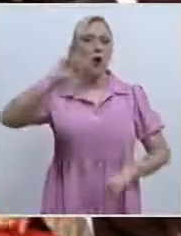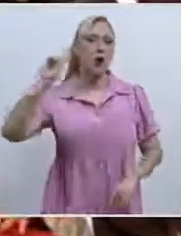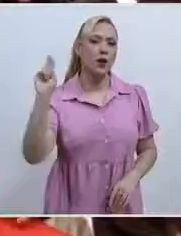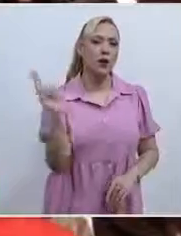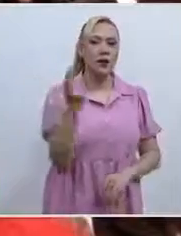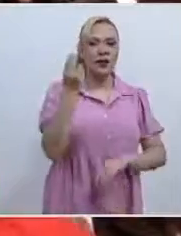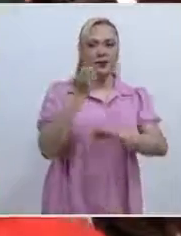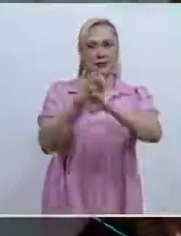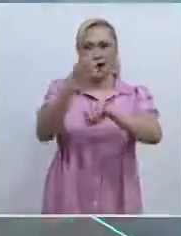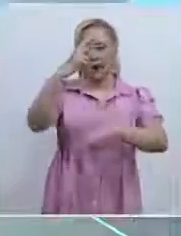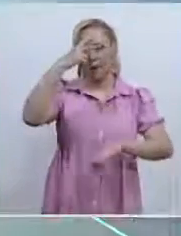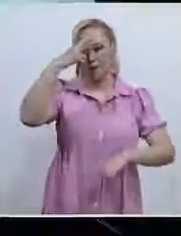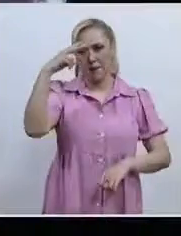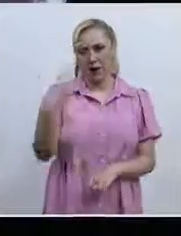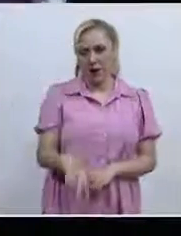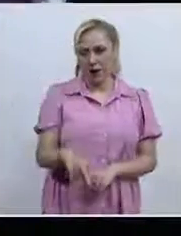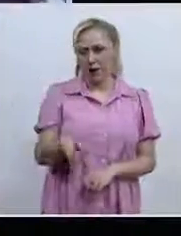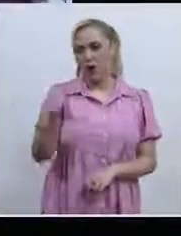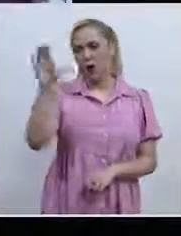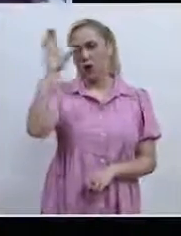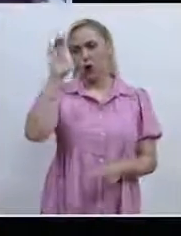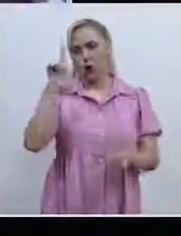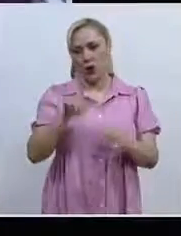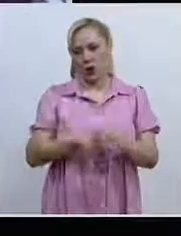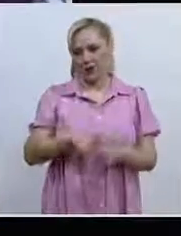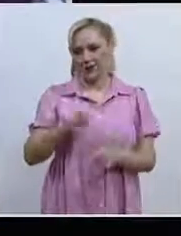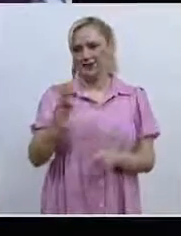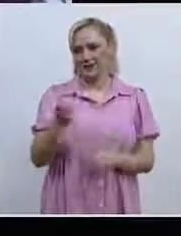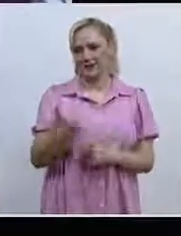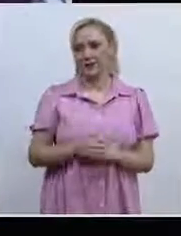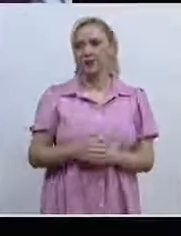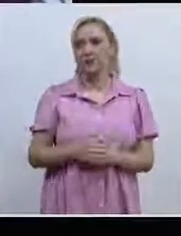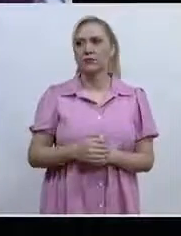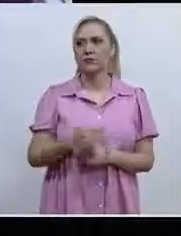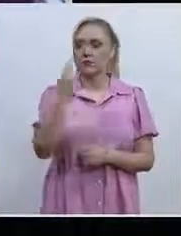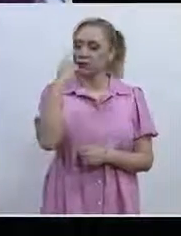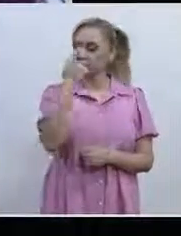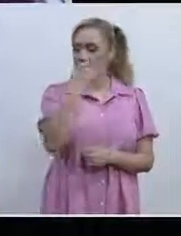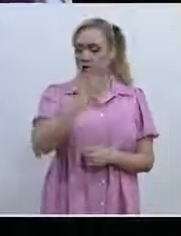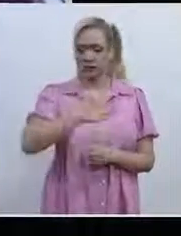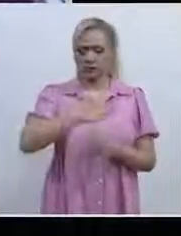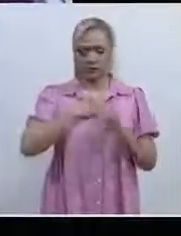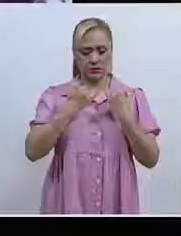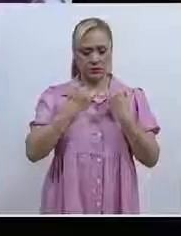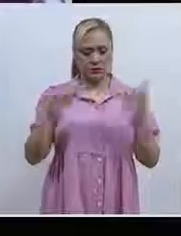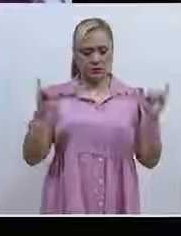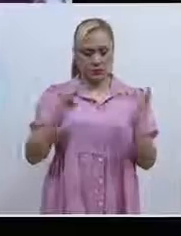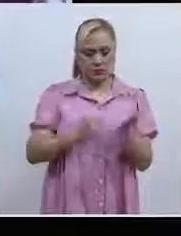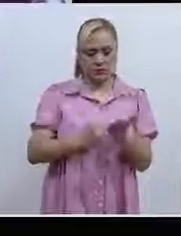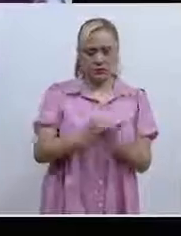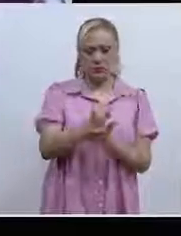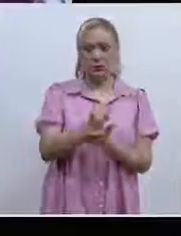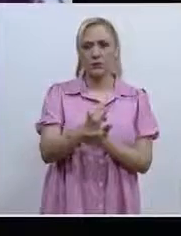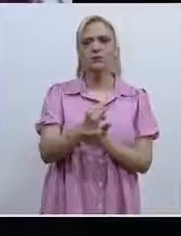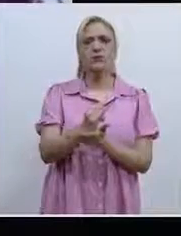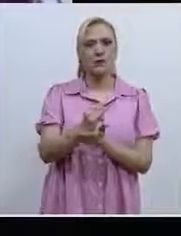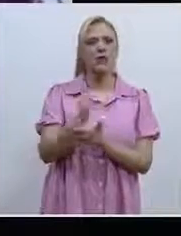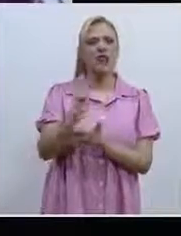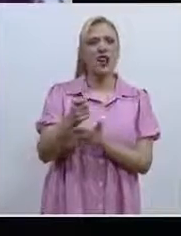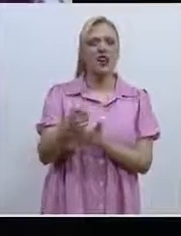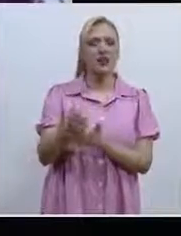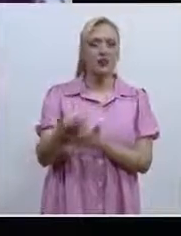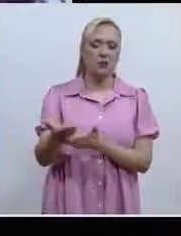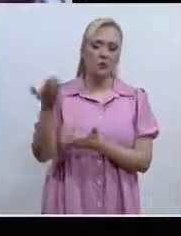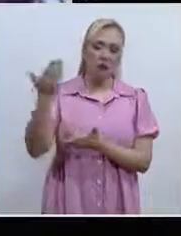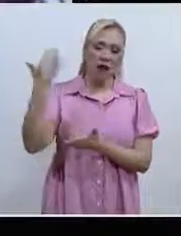Estado de México autonomía implica superar lastres del pasado para crear una nueva realidad